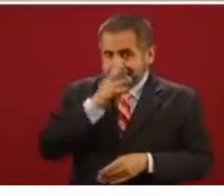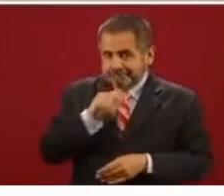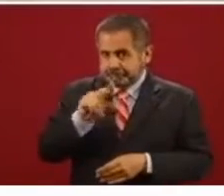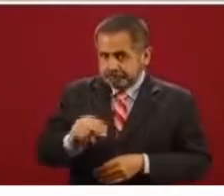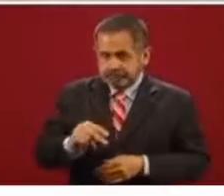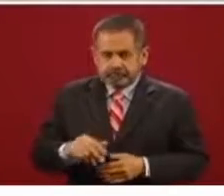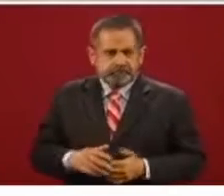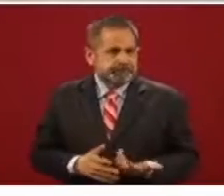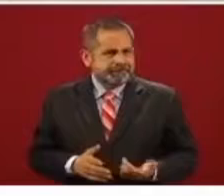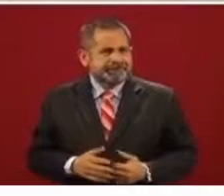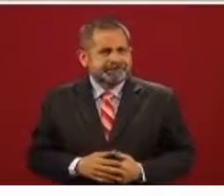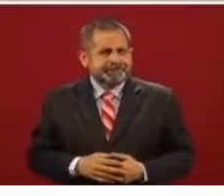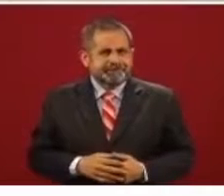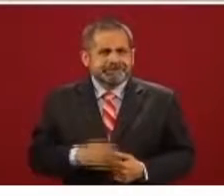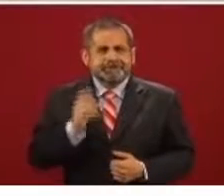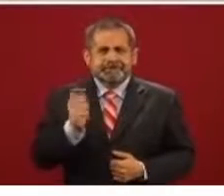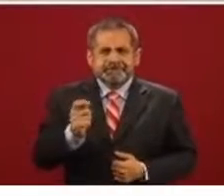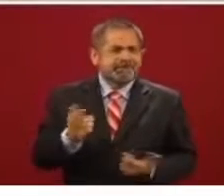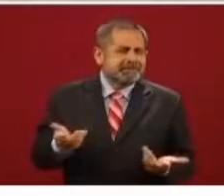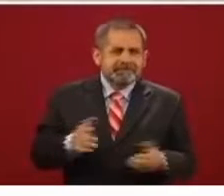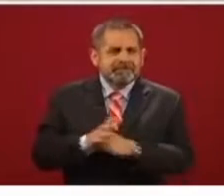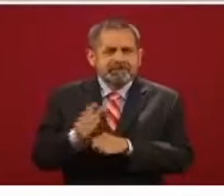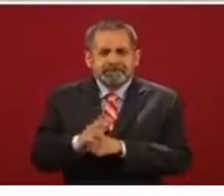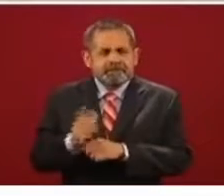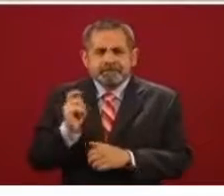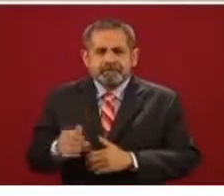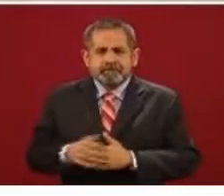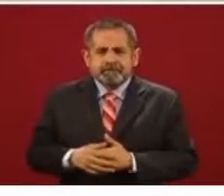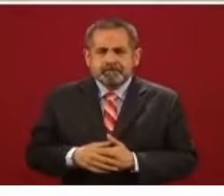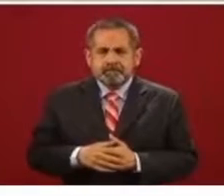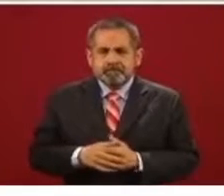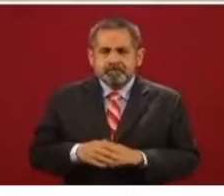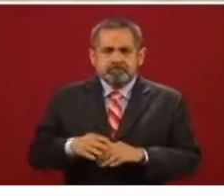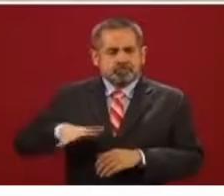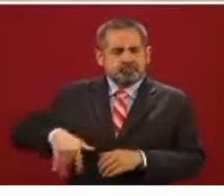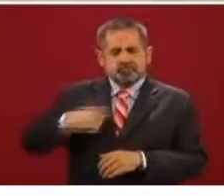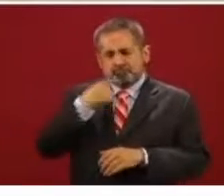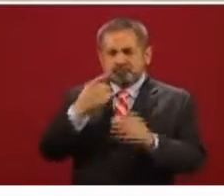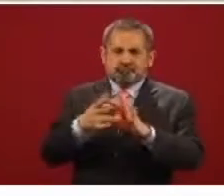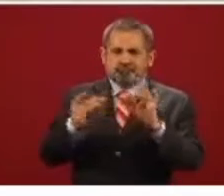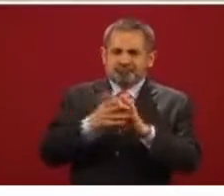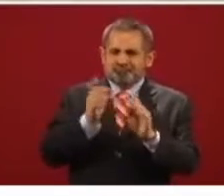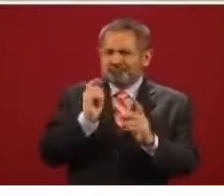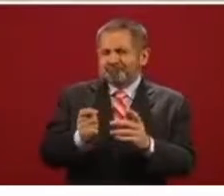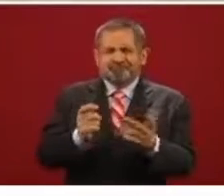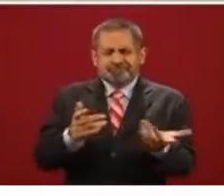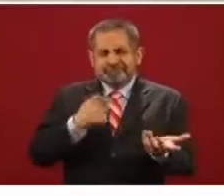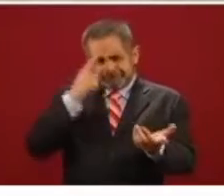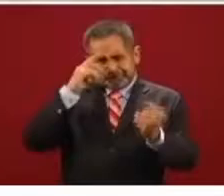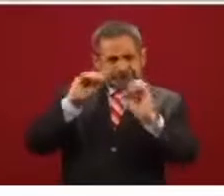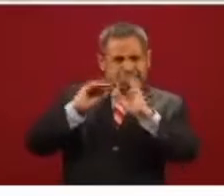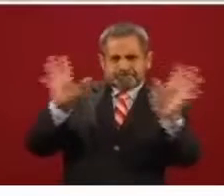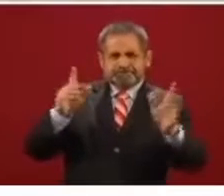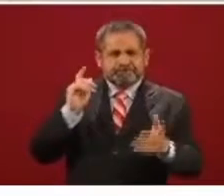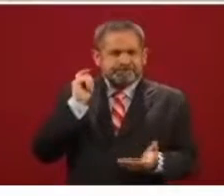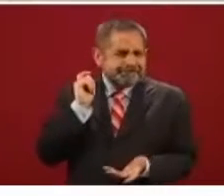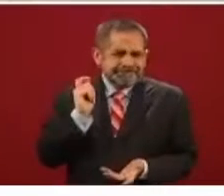¿qué es lo que sería la traducción de lo que estoy refiriendo? ¿En qué sería